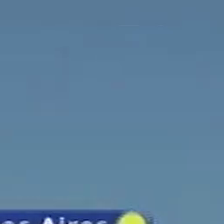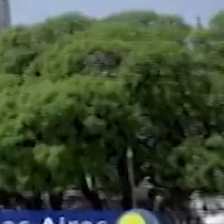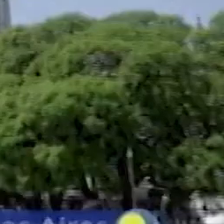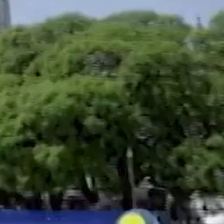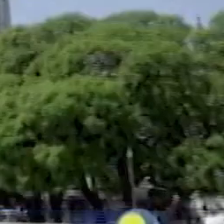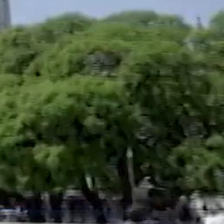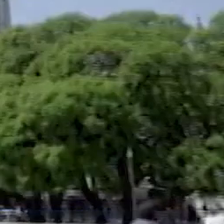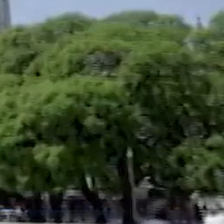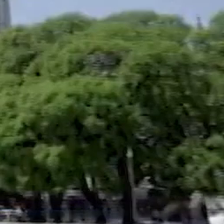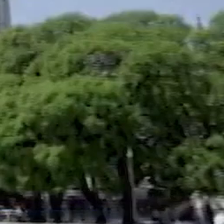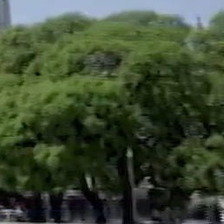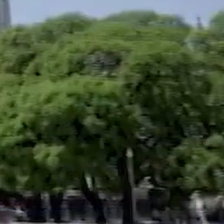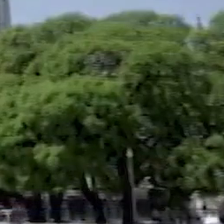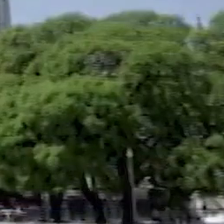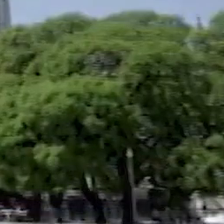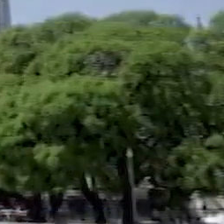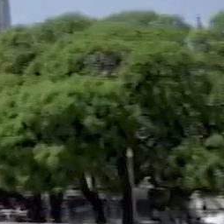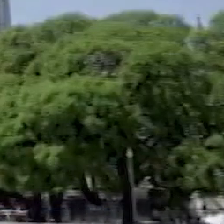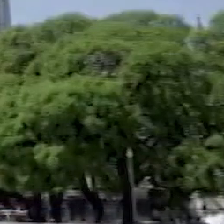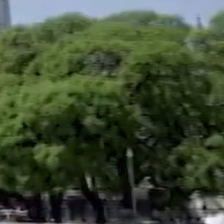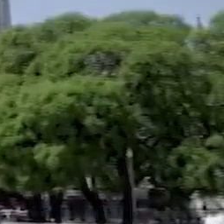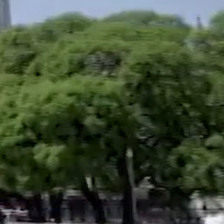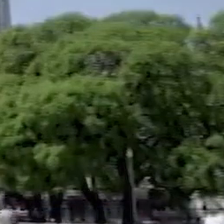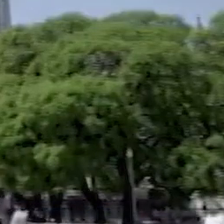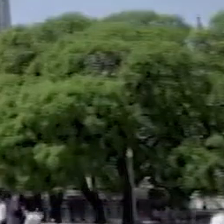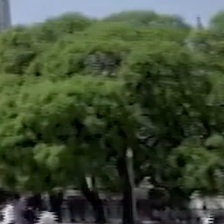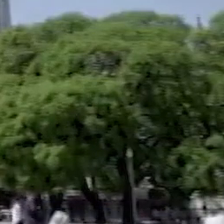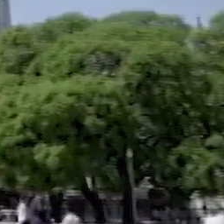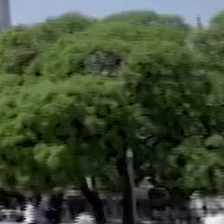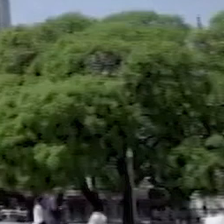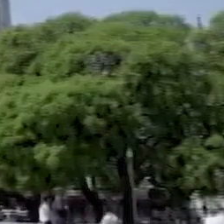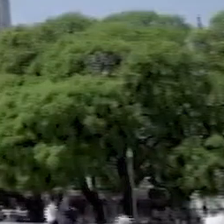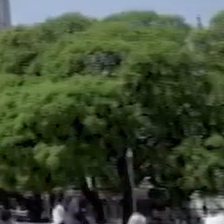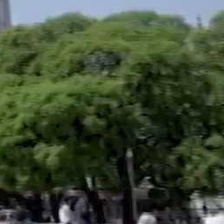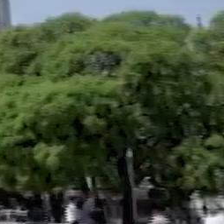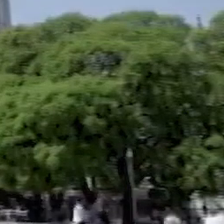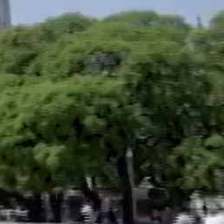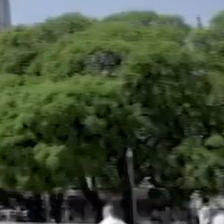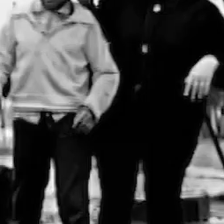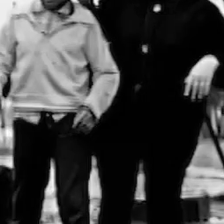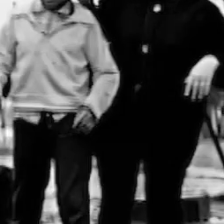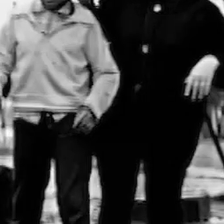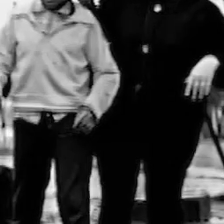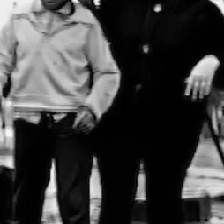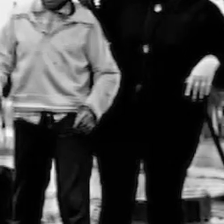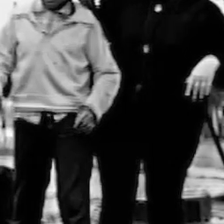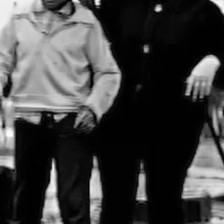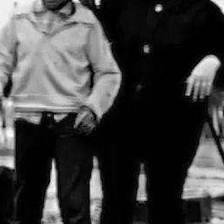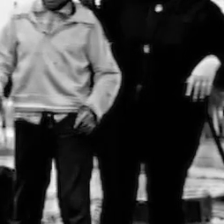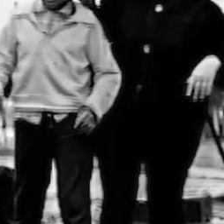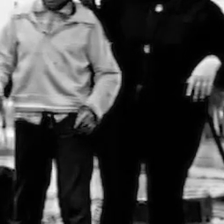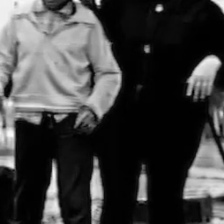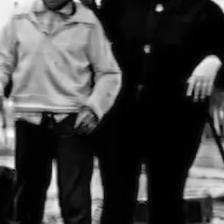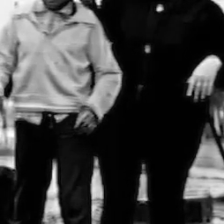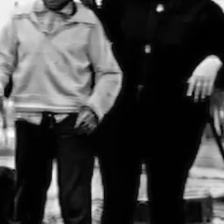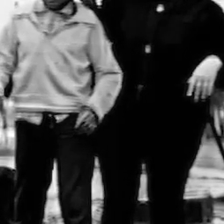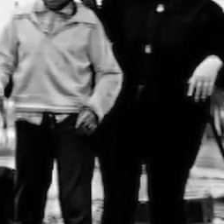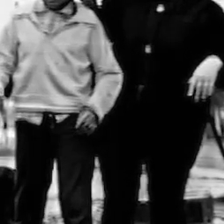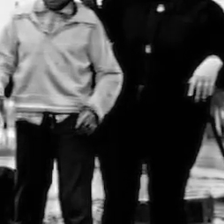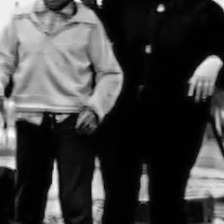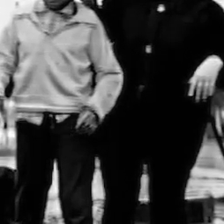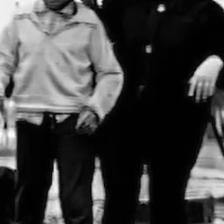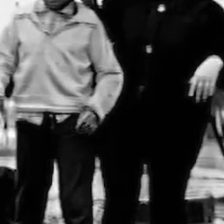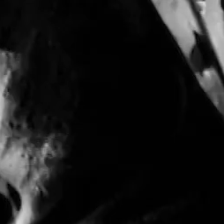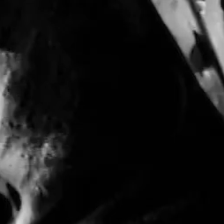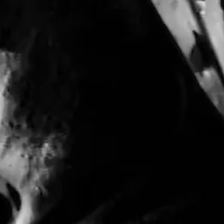americano, llegamos a encontrar una de las fotógrafas más importantes de nuestros tiempos. Con su cámara, Sara Facio plasmó los